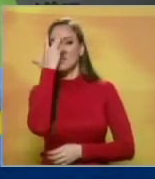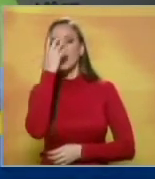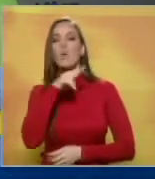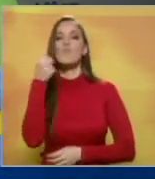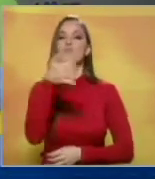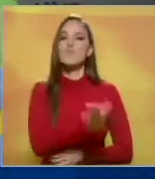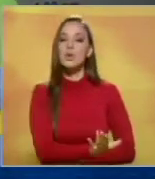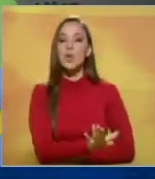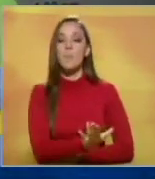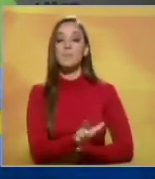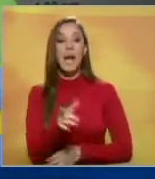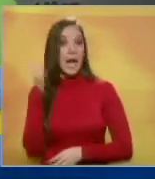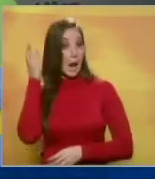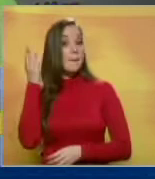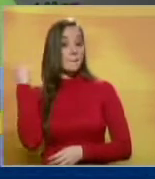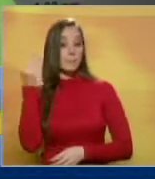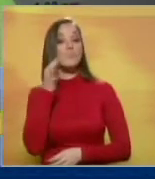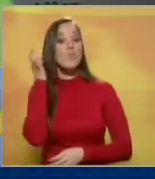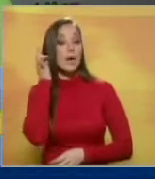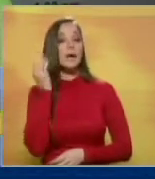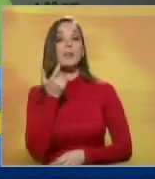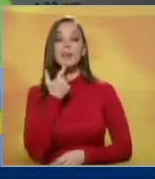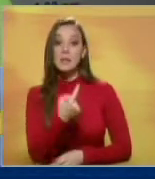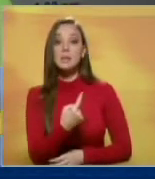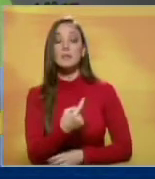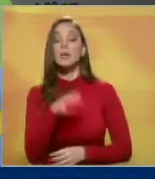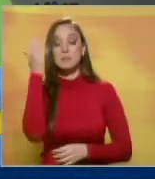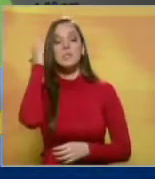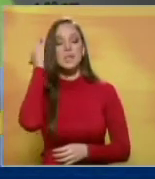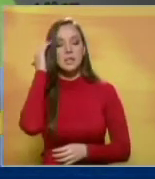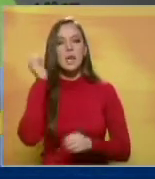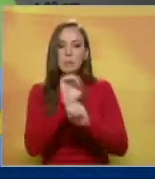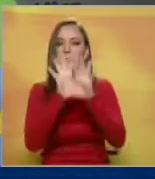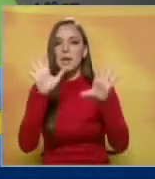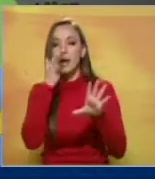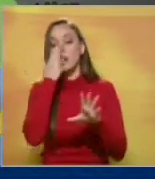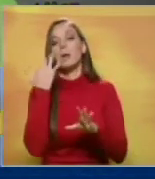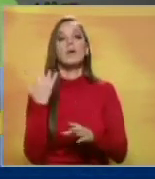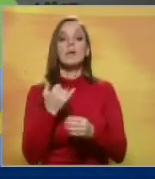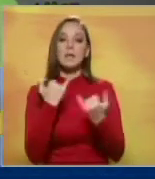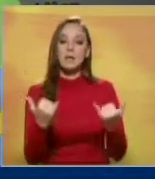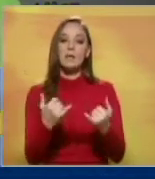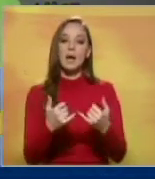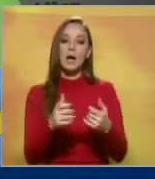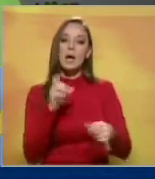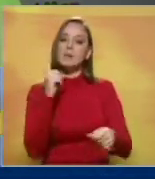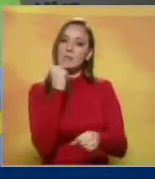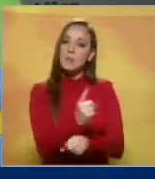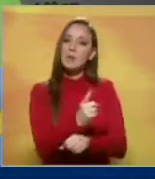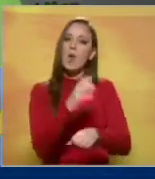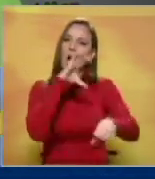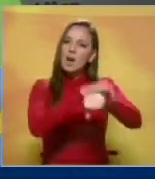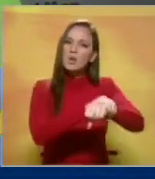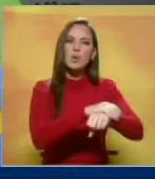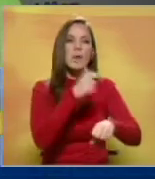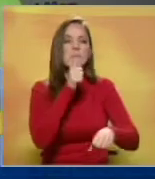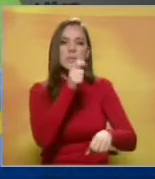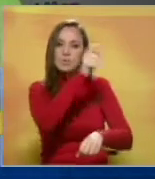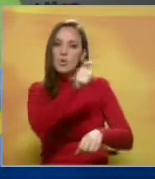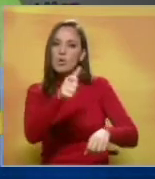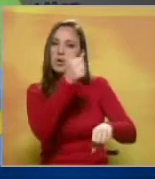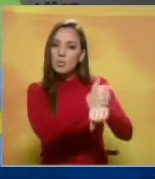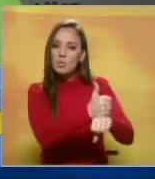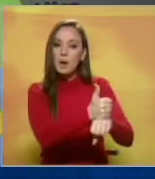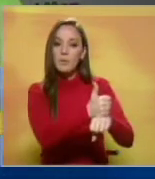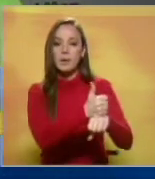la fiscal precisó que se tiene claridad con respecto a este hecho y se libró una orden de captura estas declaraciones las ofreció durante la